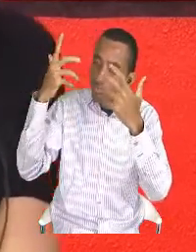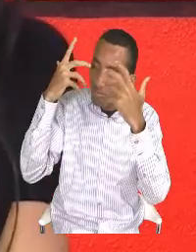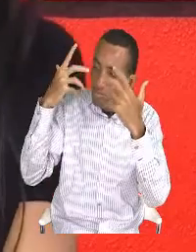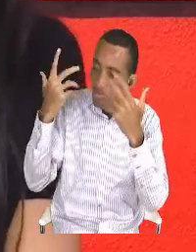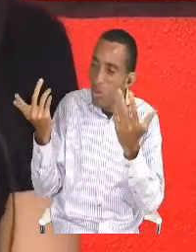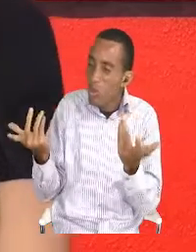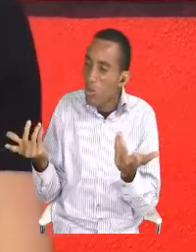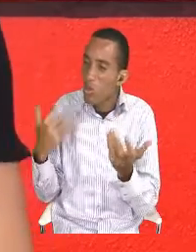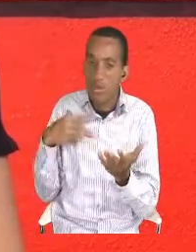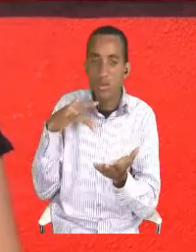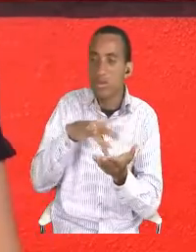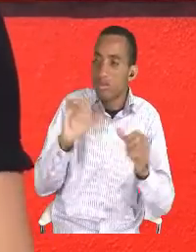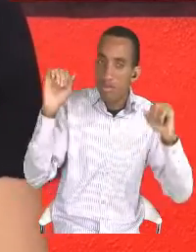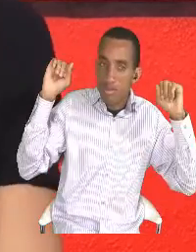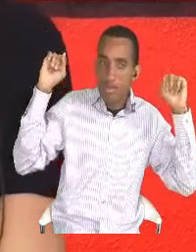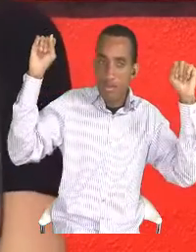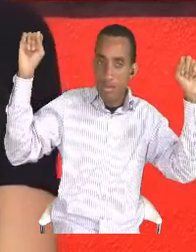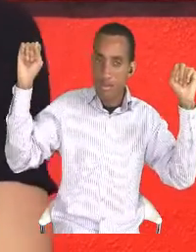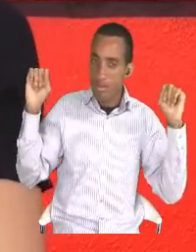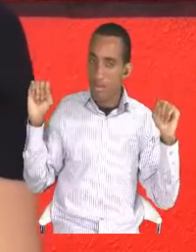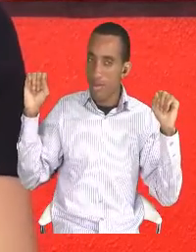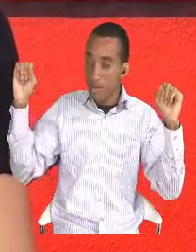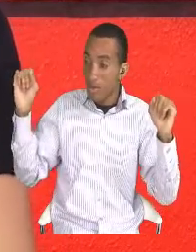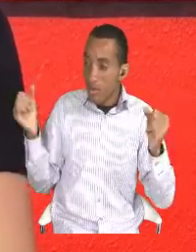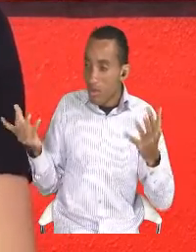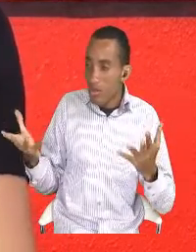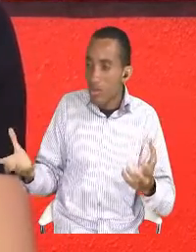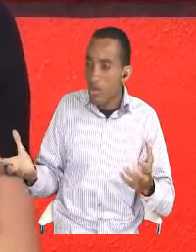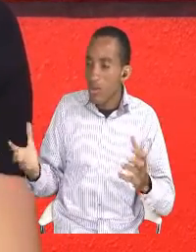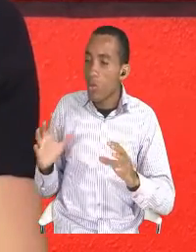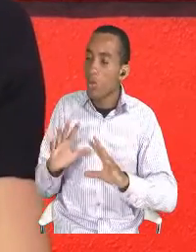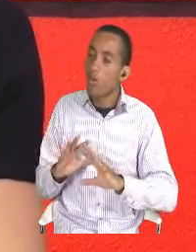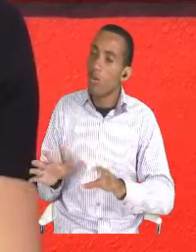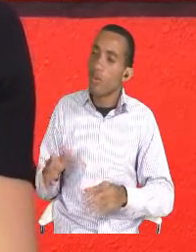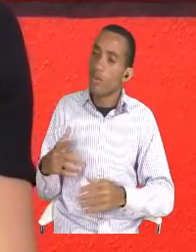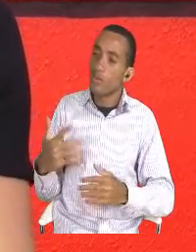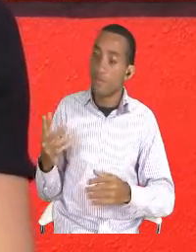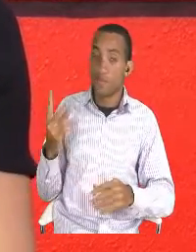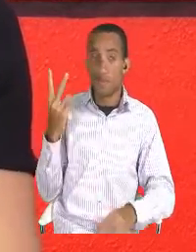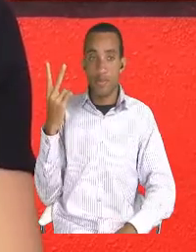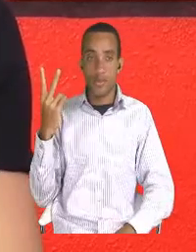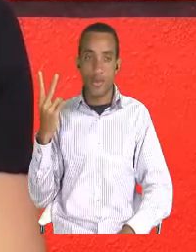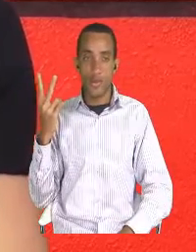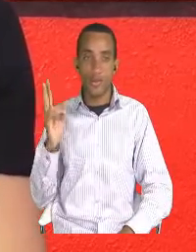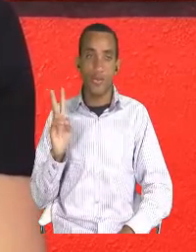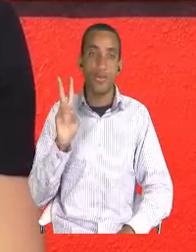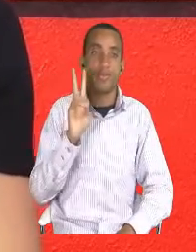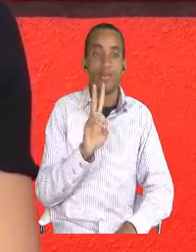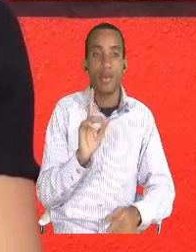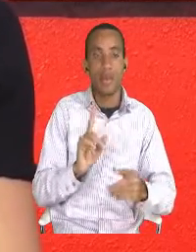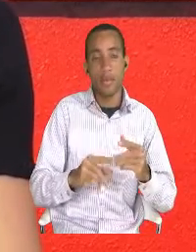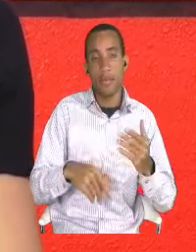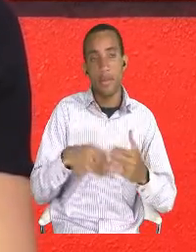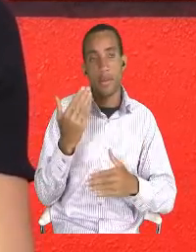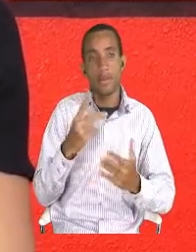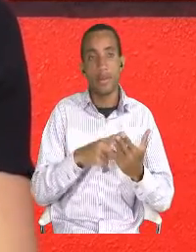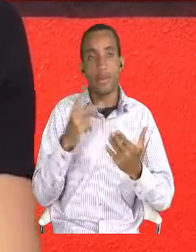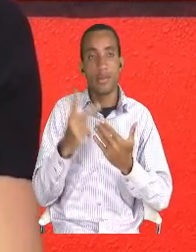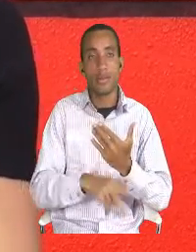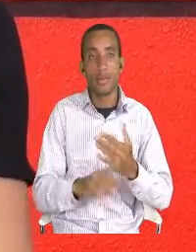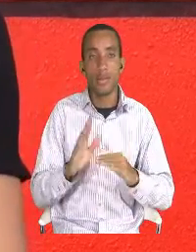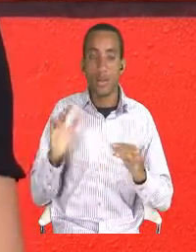donde usted va, yo quiero hacer esto, yo quiero hacer lo otro. Y empezamos con dos amigas con el proyecto. Imagínate que ellas han